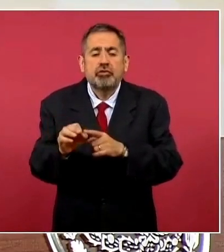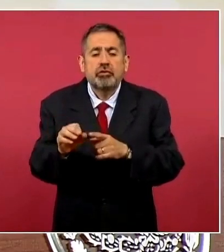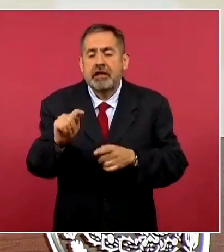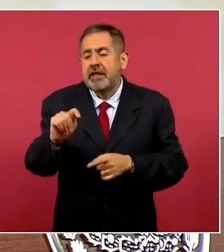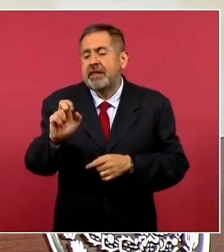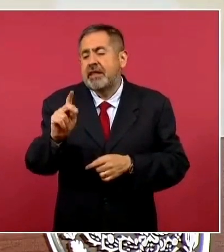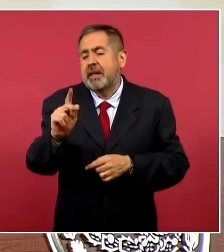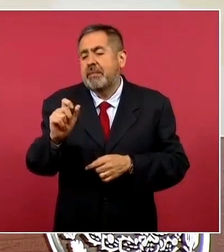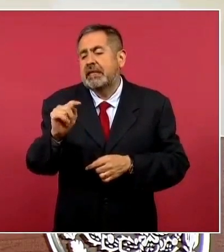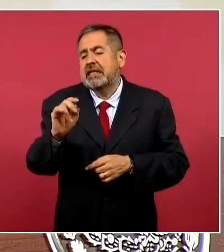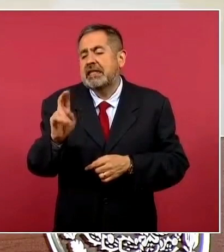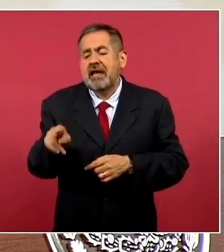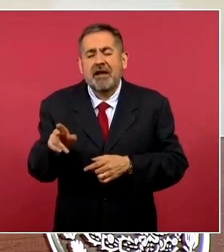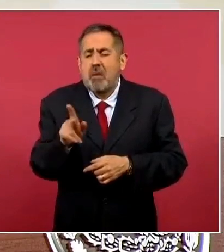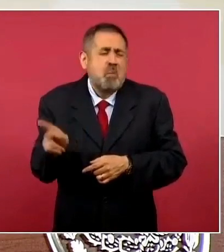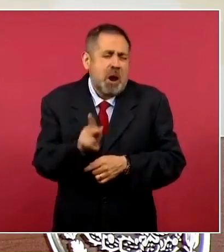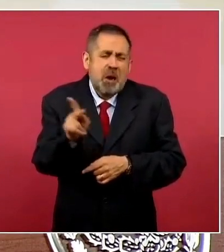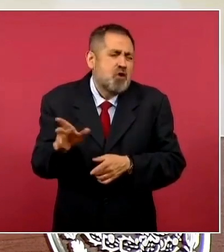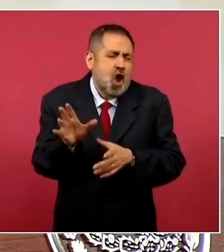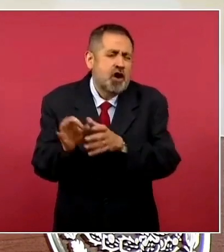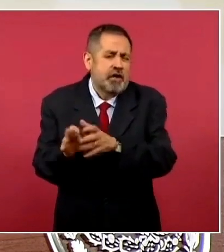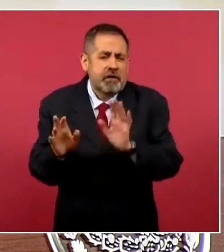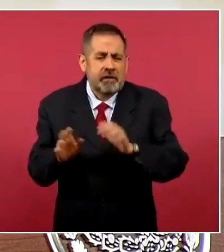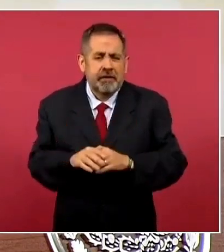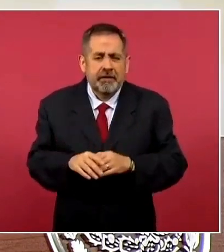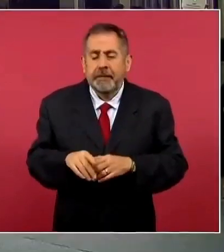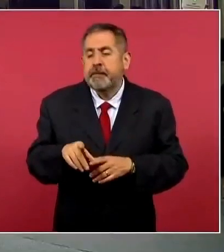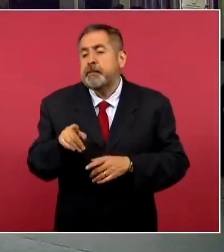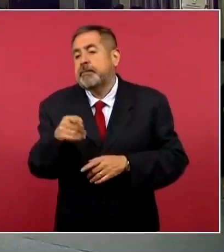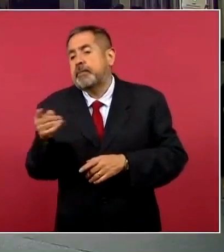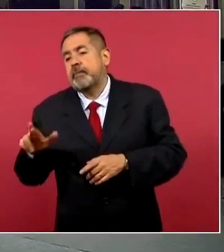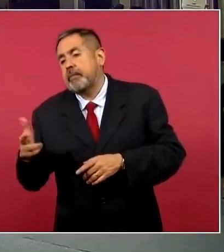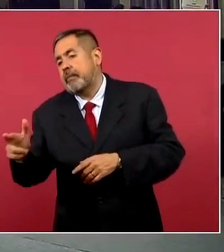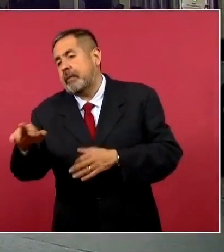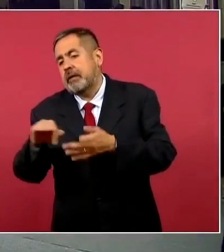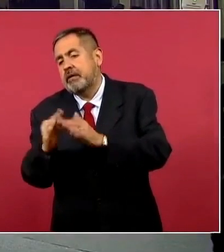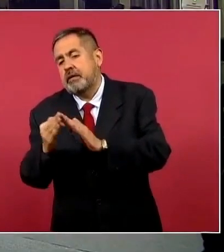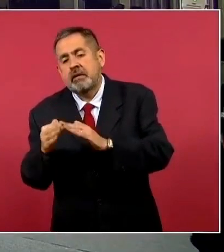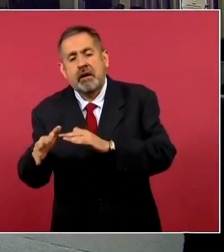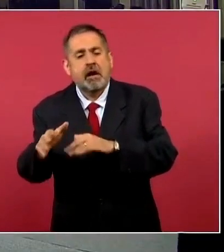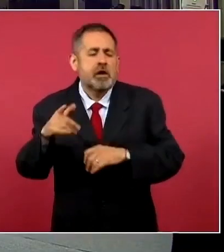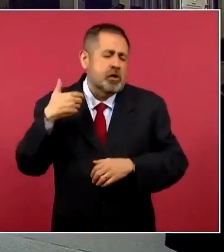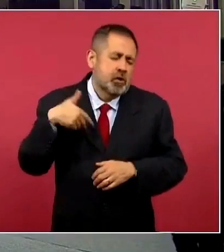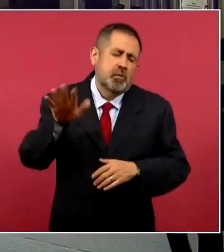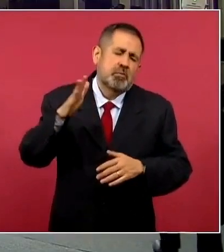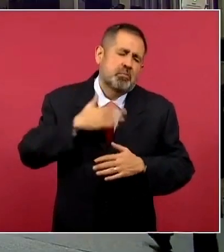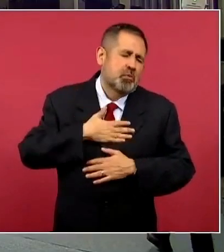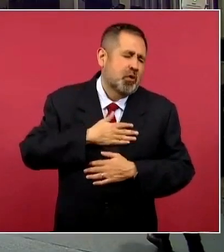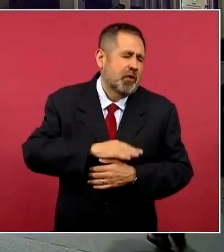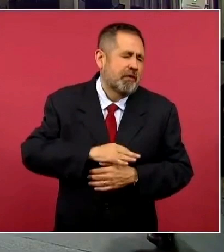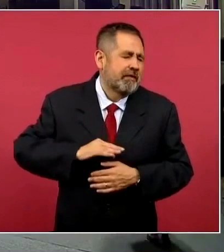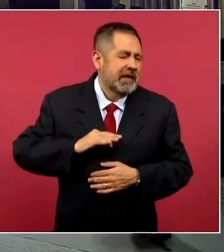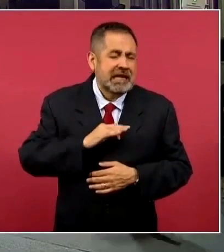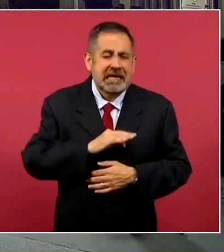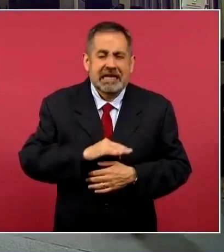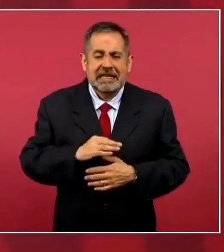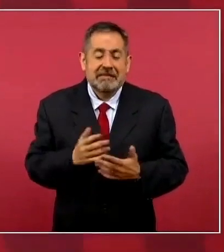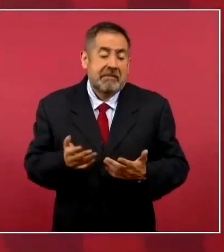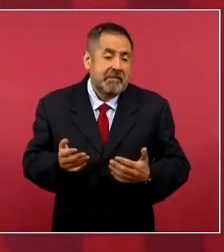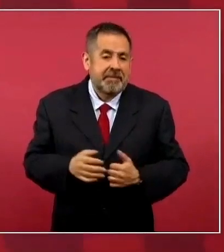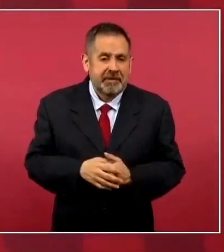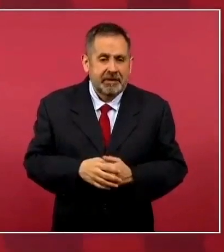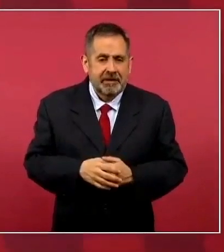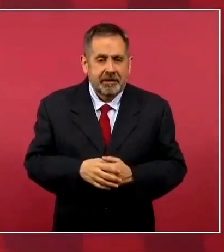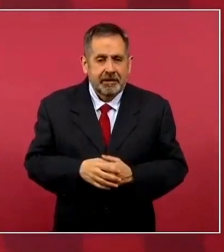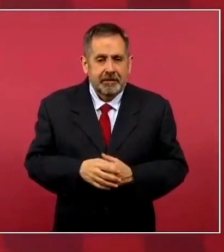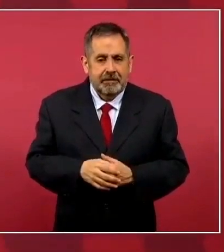Presidente. Es un pueblo a la orilla de un río, donde fui muy feliz. Entonces,